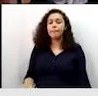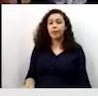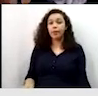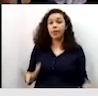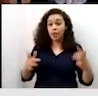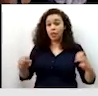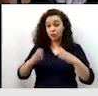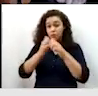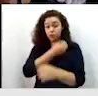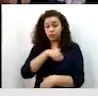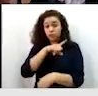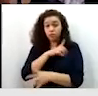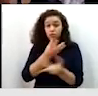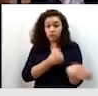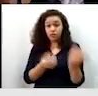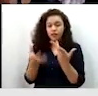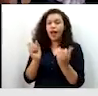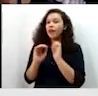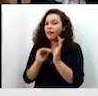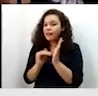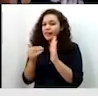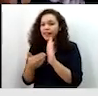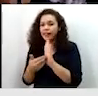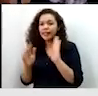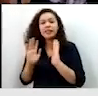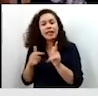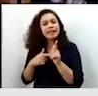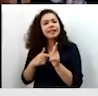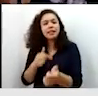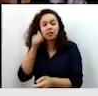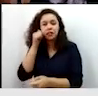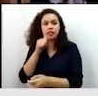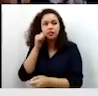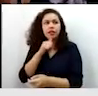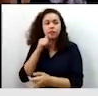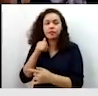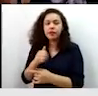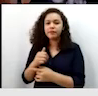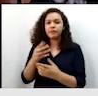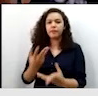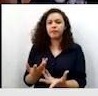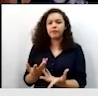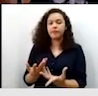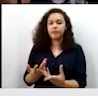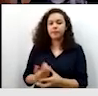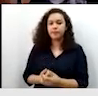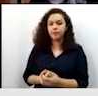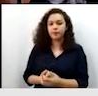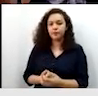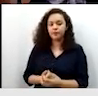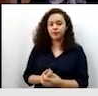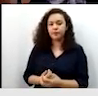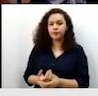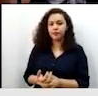pandemia pues ya nos trajo algunas estrategias que ya vamos a mantener ya de cajón en este caso. Pero pues aquí serían